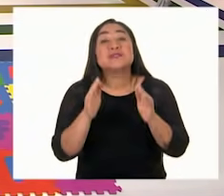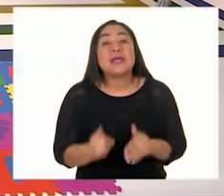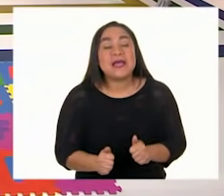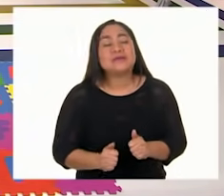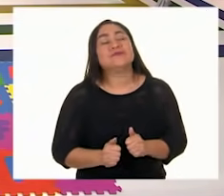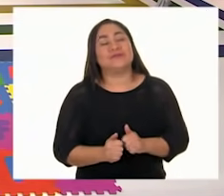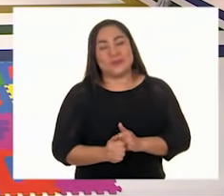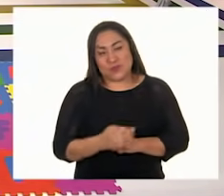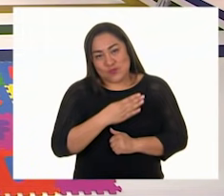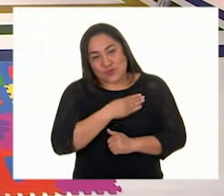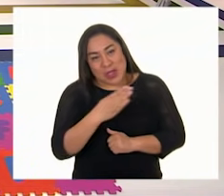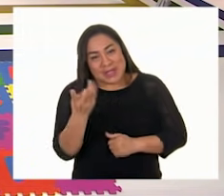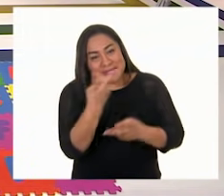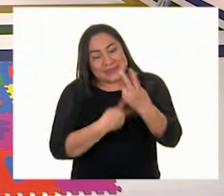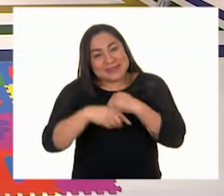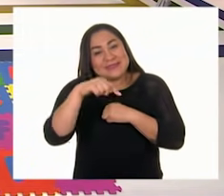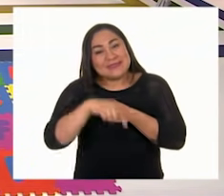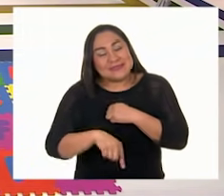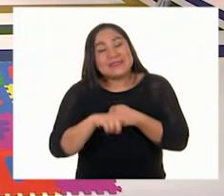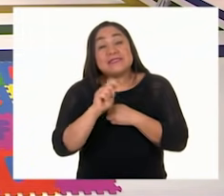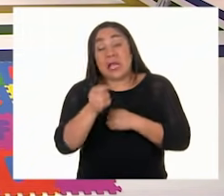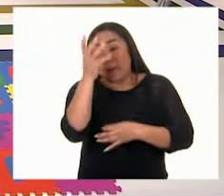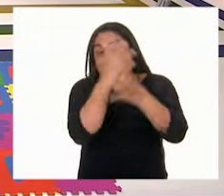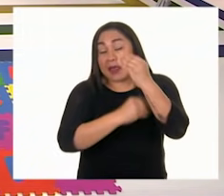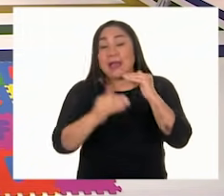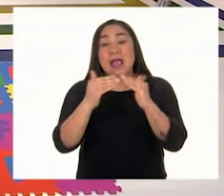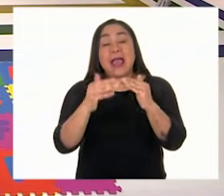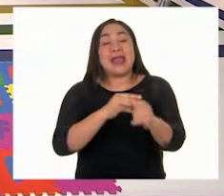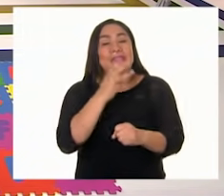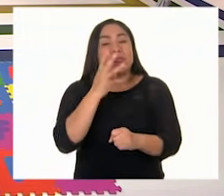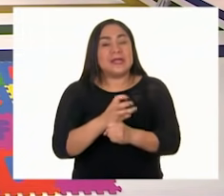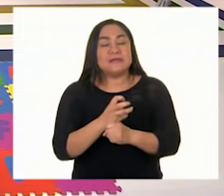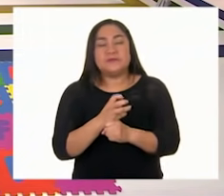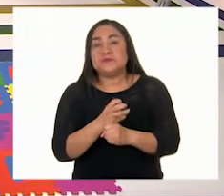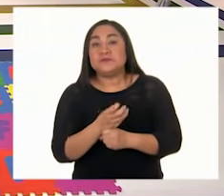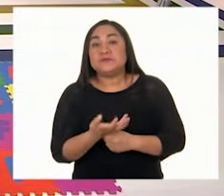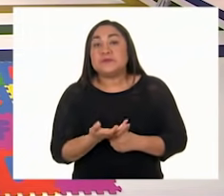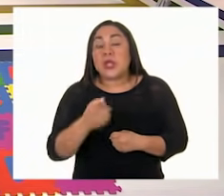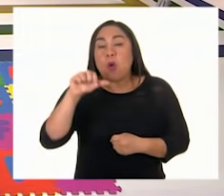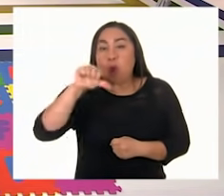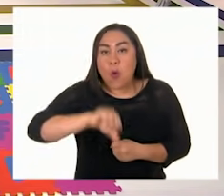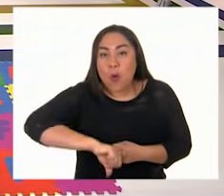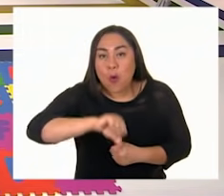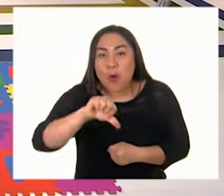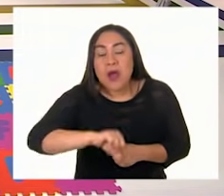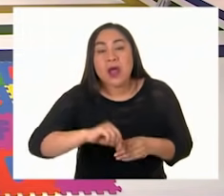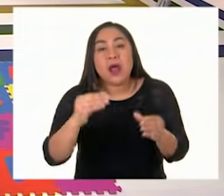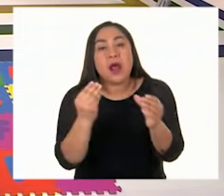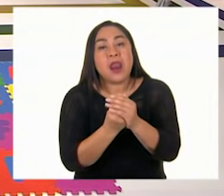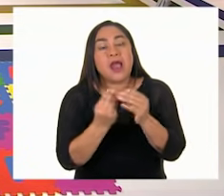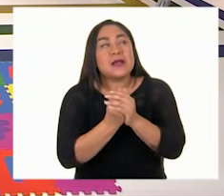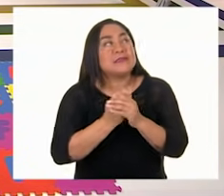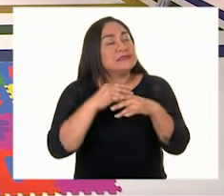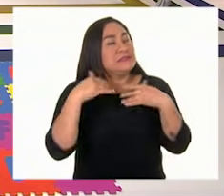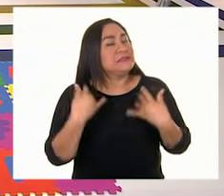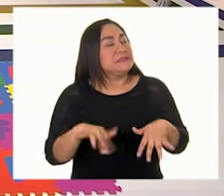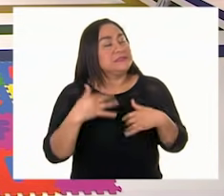qué bueno que ya llegaron aquí a Aprende en Casa 3. El día de hoy hay una clase